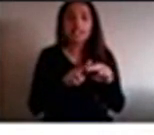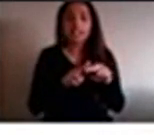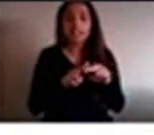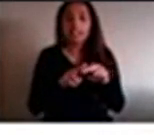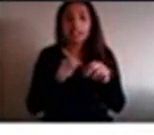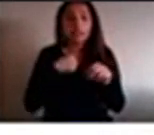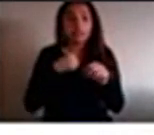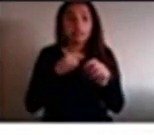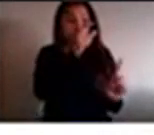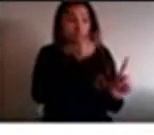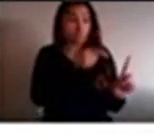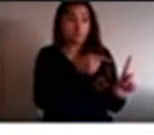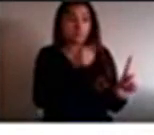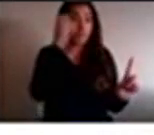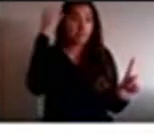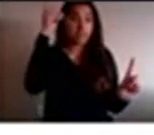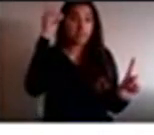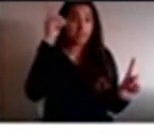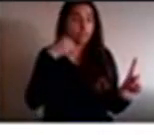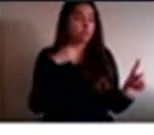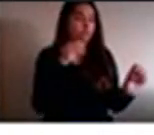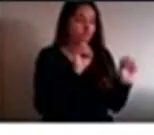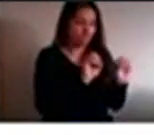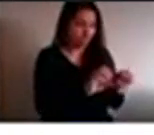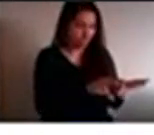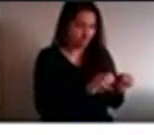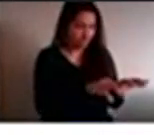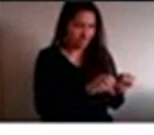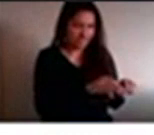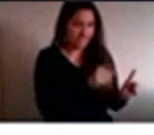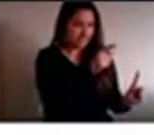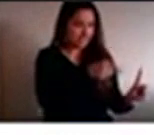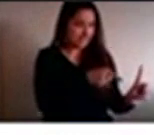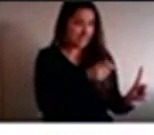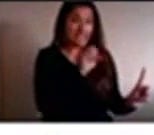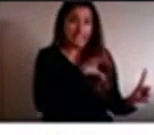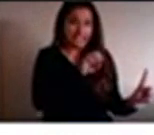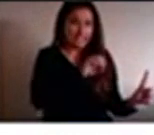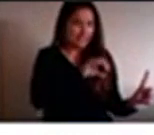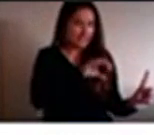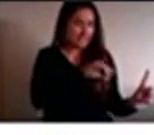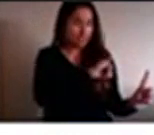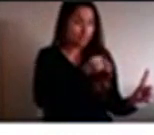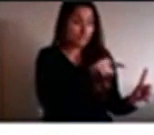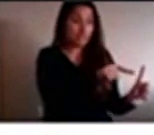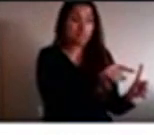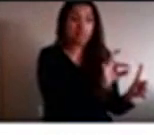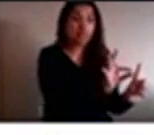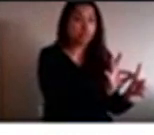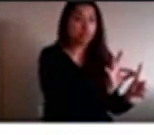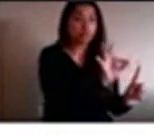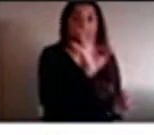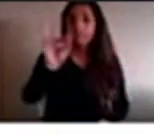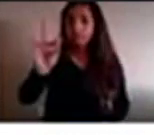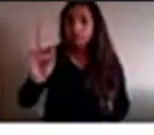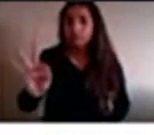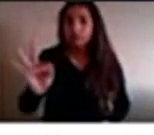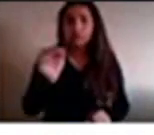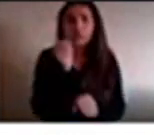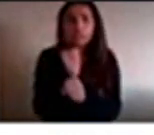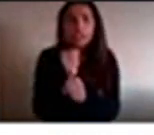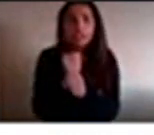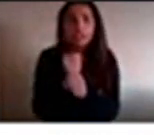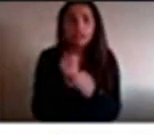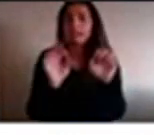trabajo. Por lo que resulta bastante novedoso y bastante positivo para aquellas personas